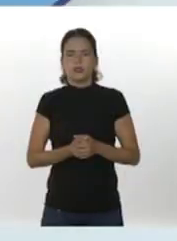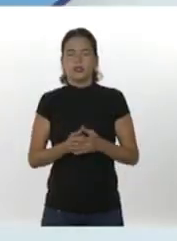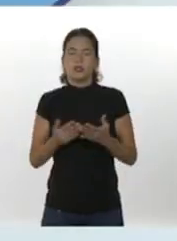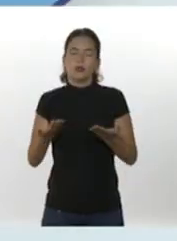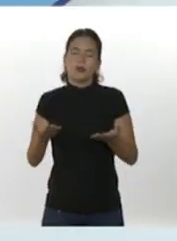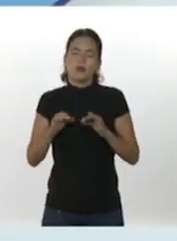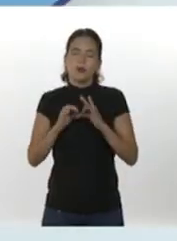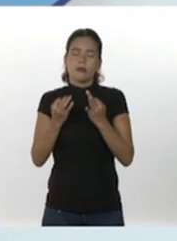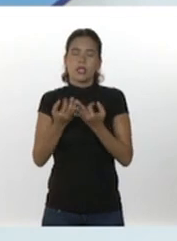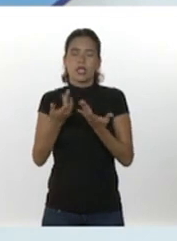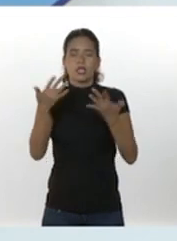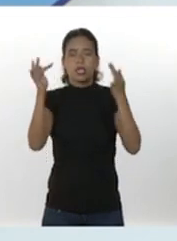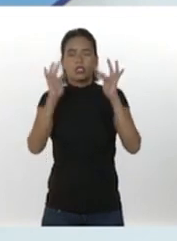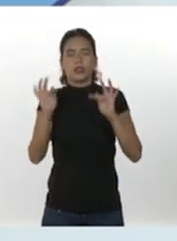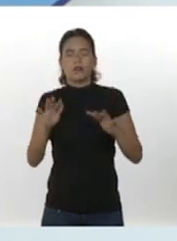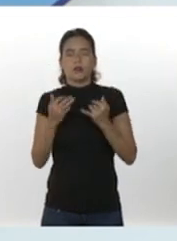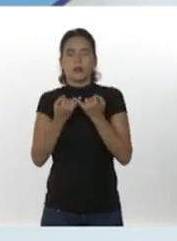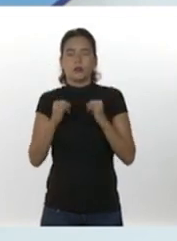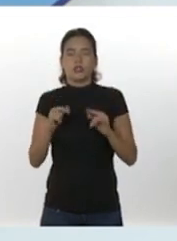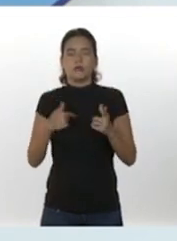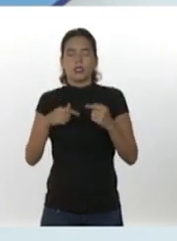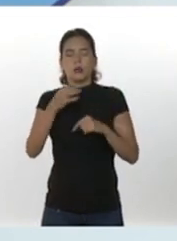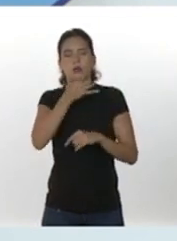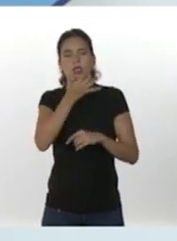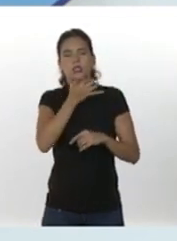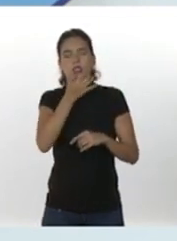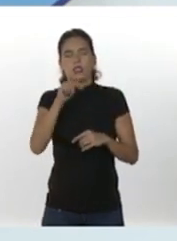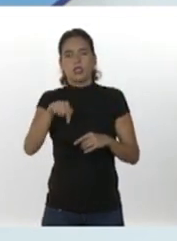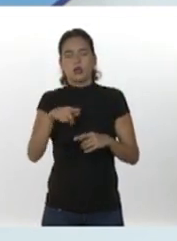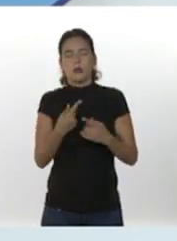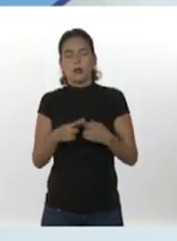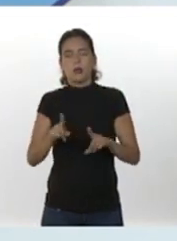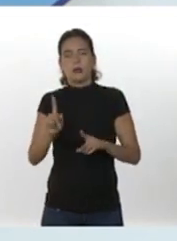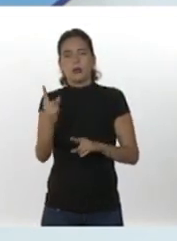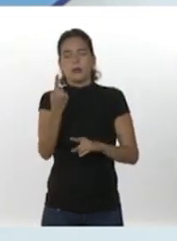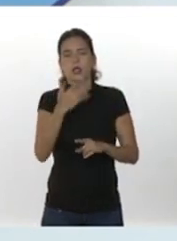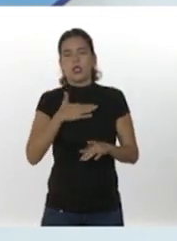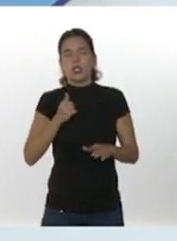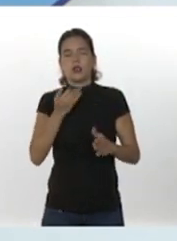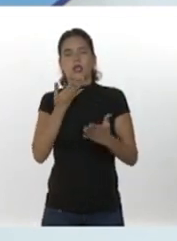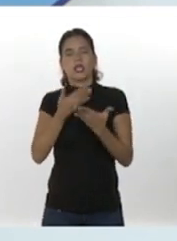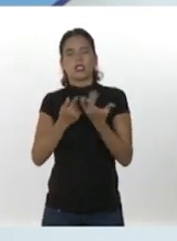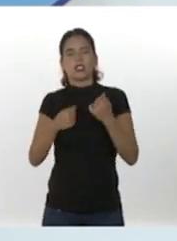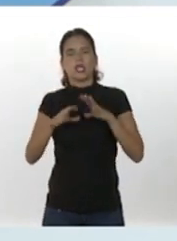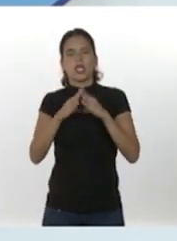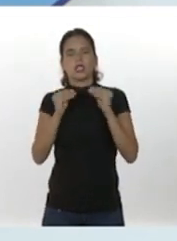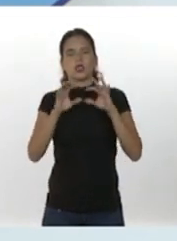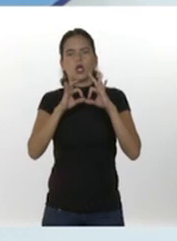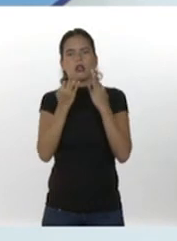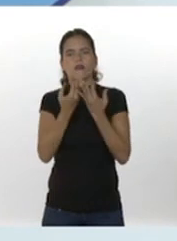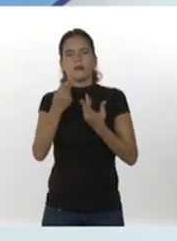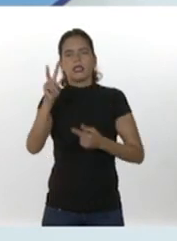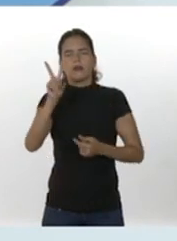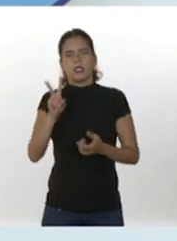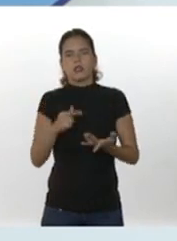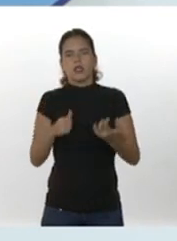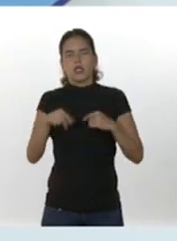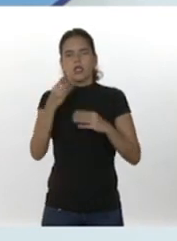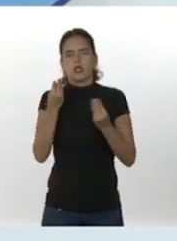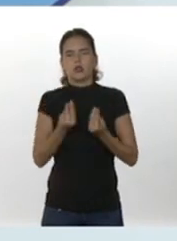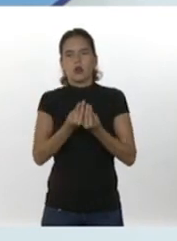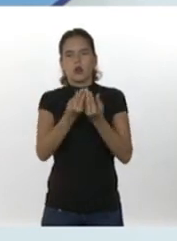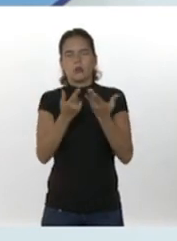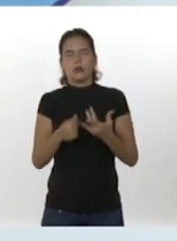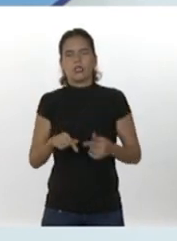Bueno, familia, y de esta manera hemos culminado por la tarde de hoy. Pero primero, quiero agradecerle a toda la familia venezolana que nos estuvo